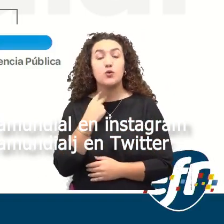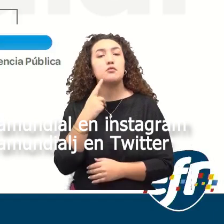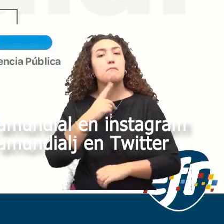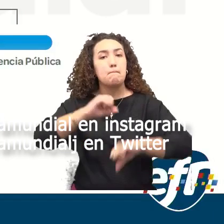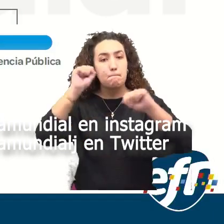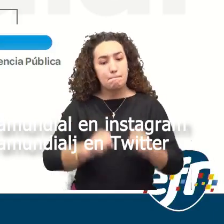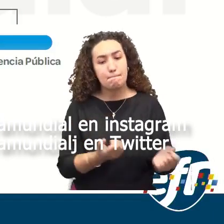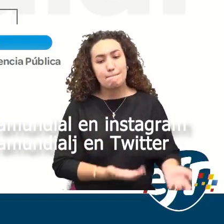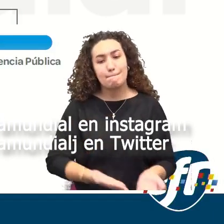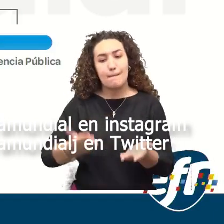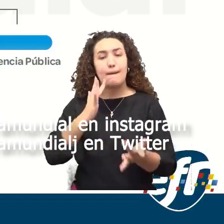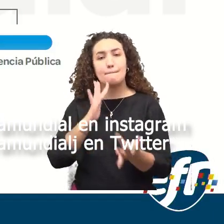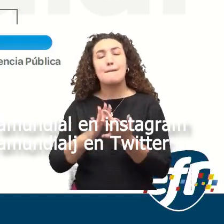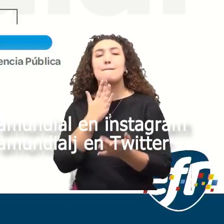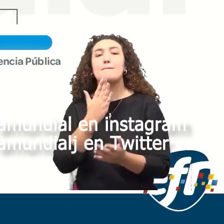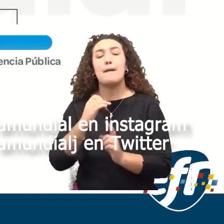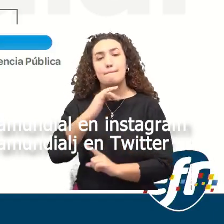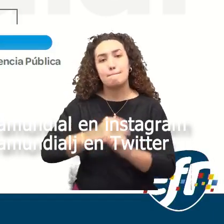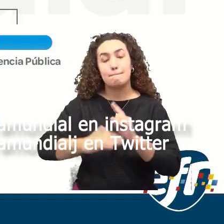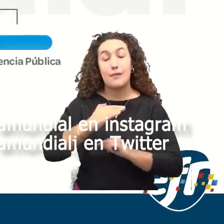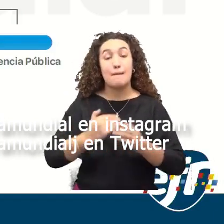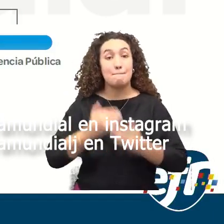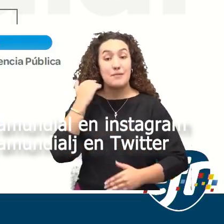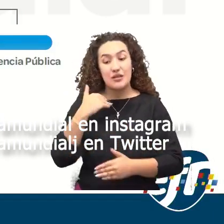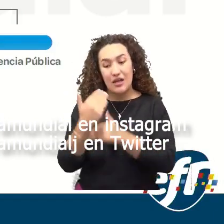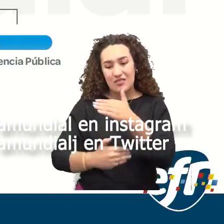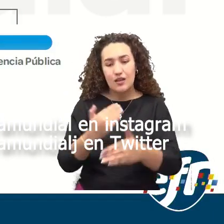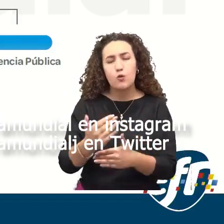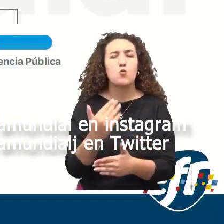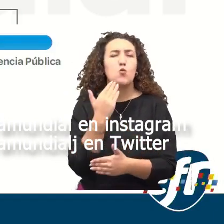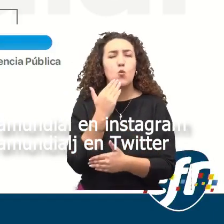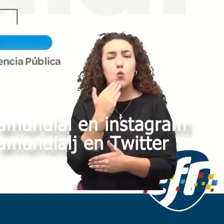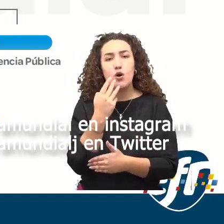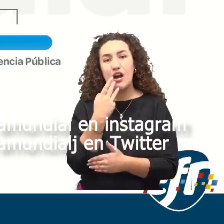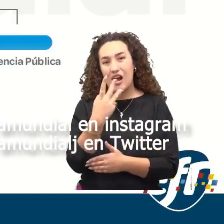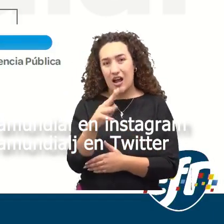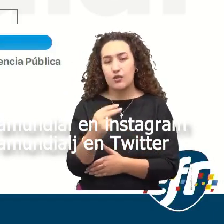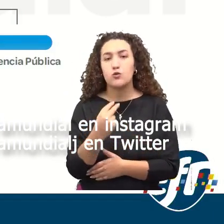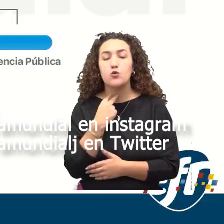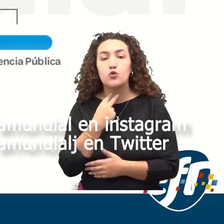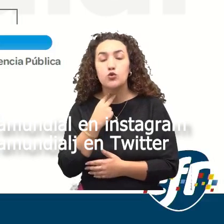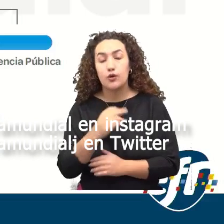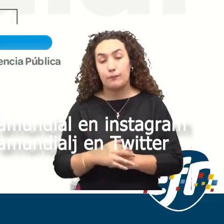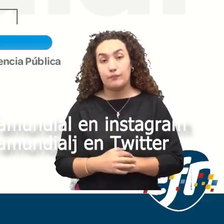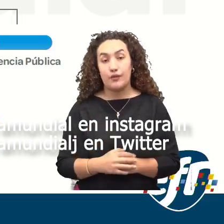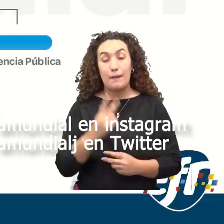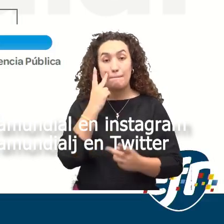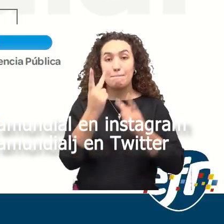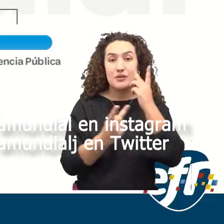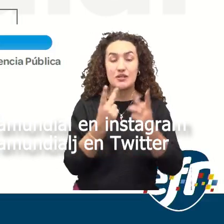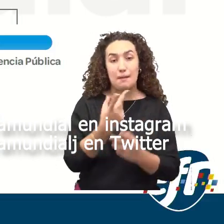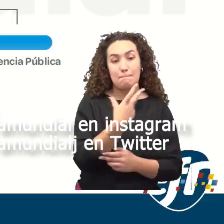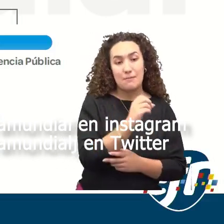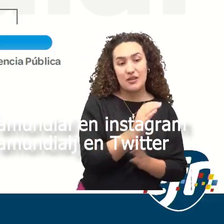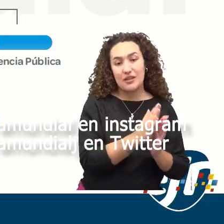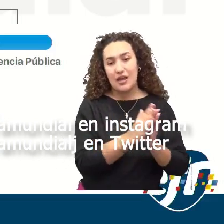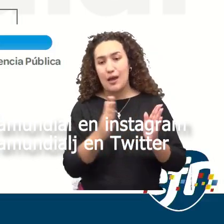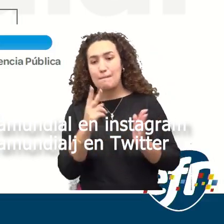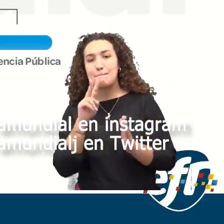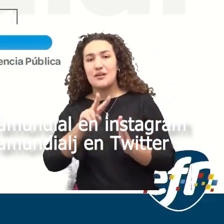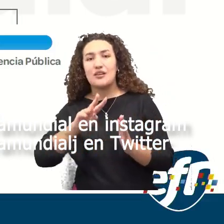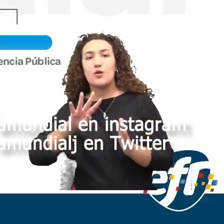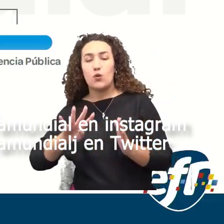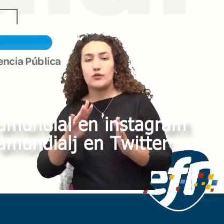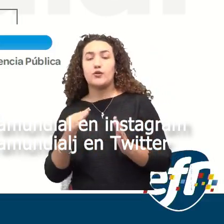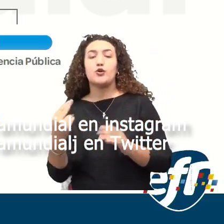inició formalmente el trámite el 14 de noviembre, tuvo visita al proyecto entre el 20 y el 24 de noviembre, el 1 de diciembre